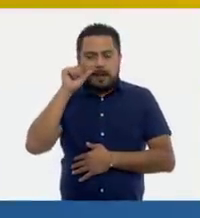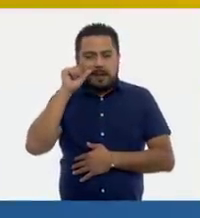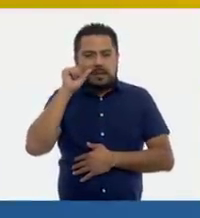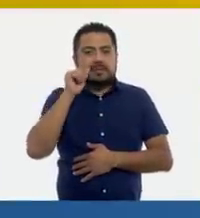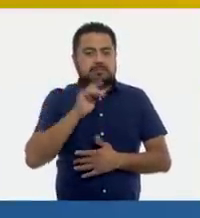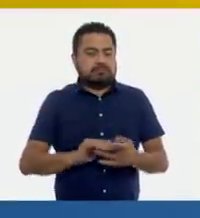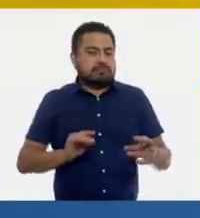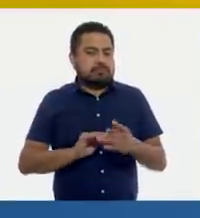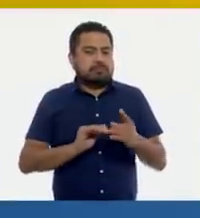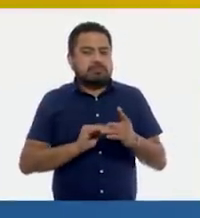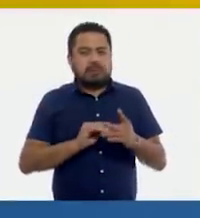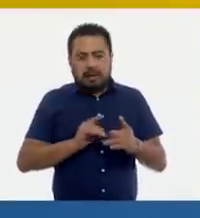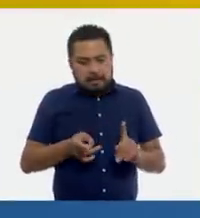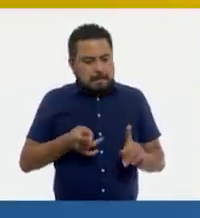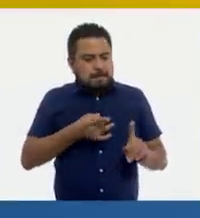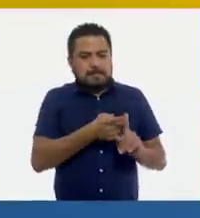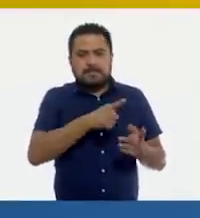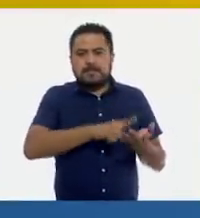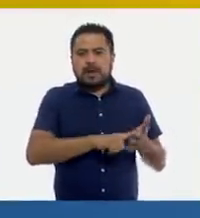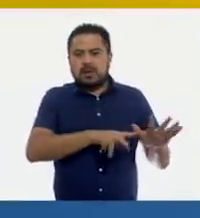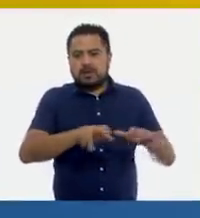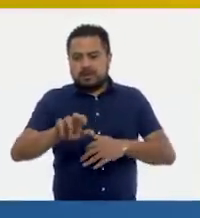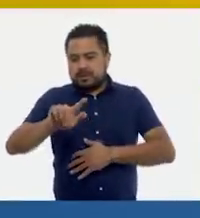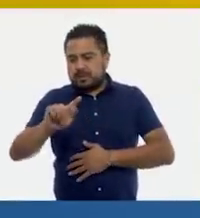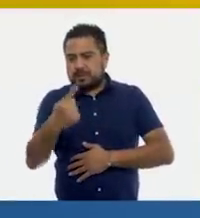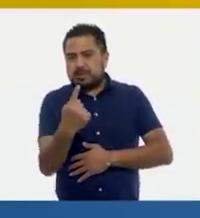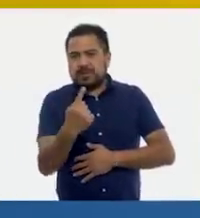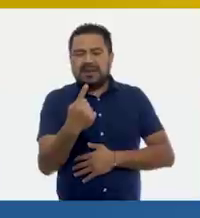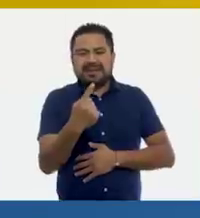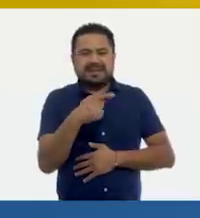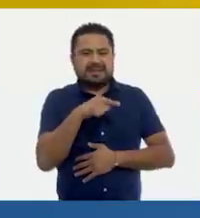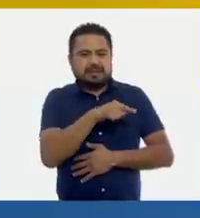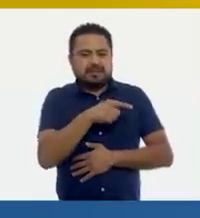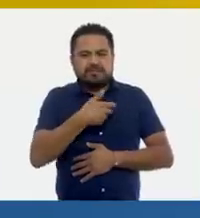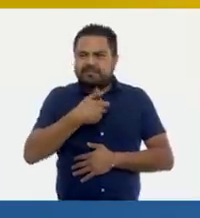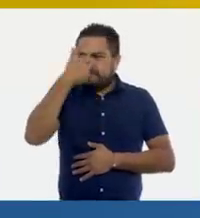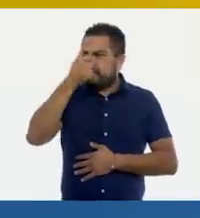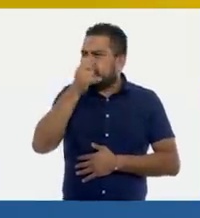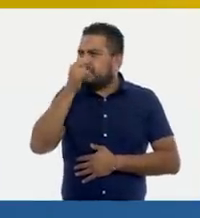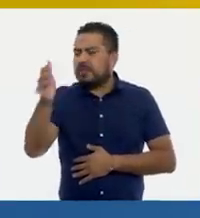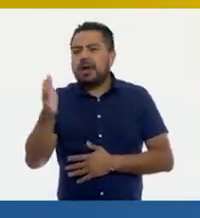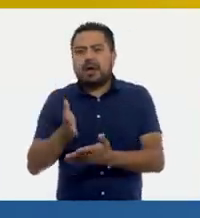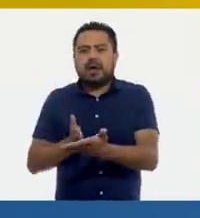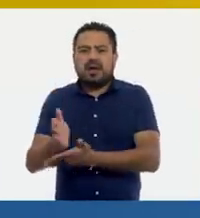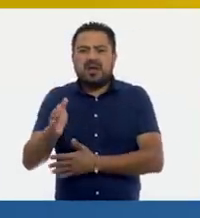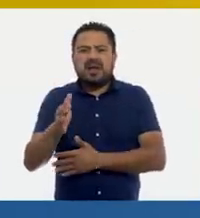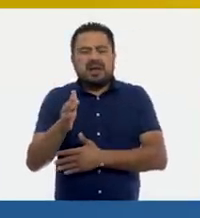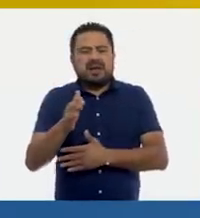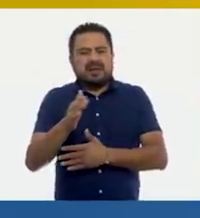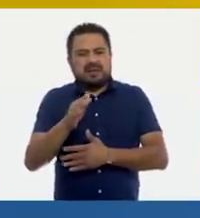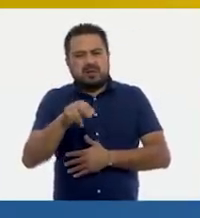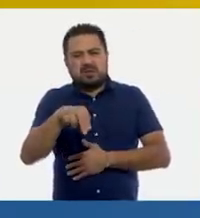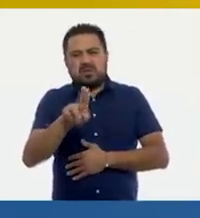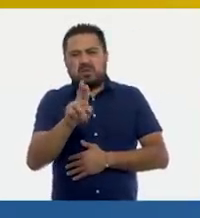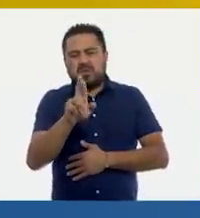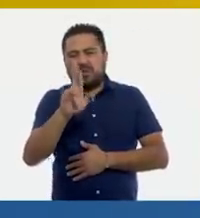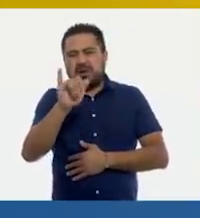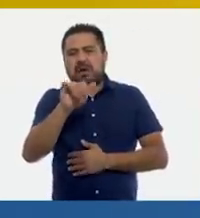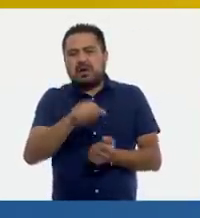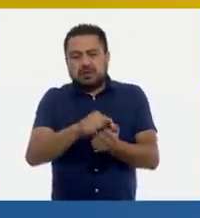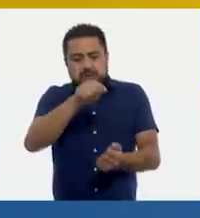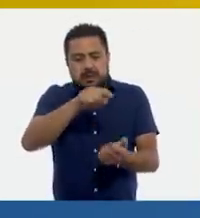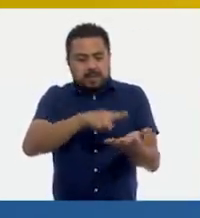Cabe señalar que tras la derrota de 1871, Díaz se rebeló y lanzó el Plan de la Noria bajo el lema de Constitución